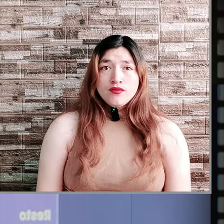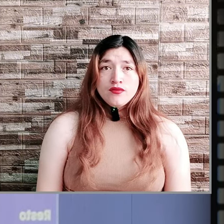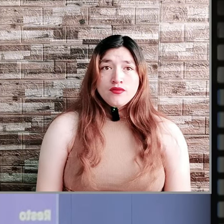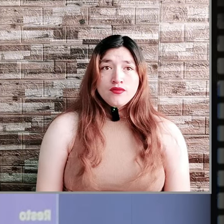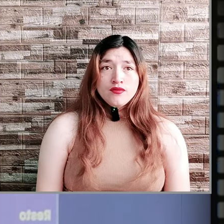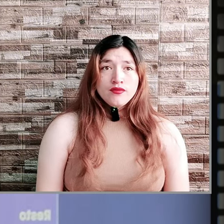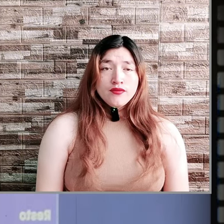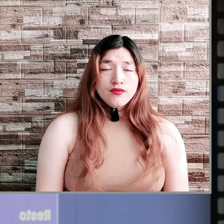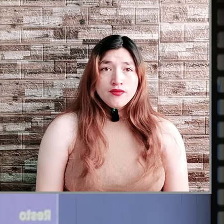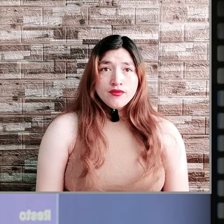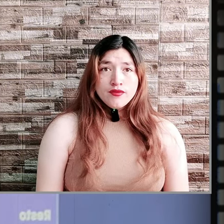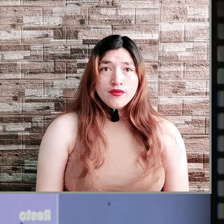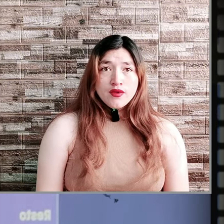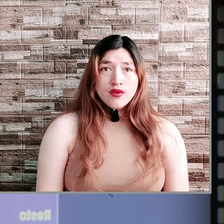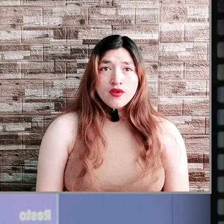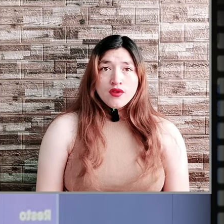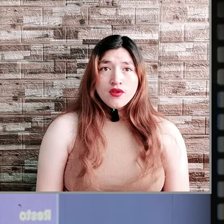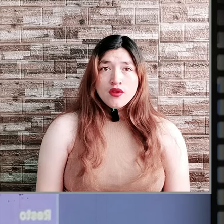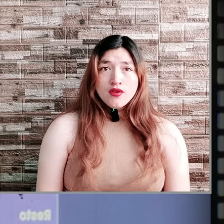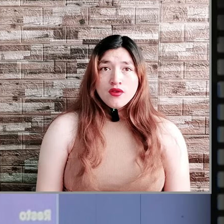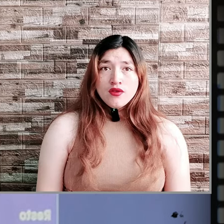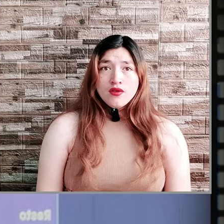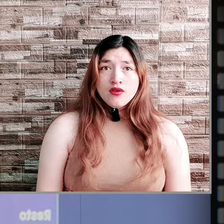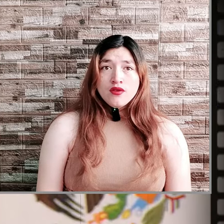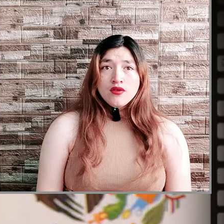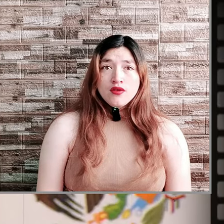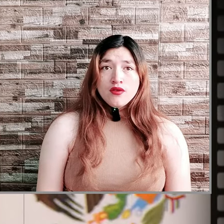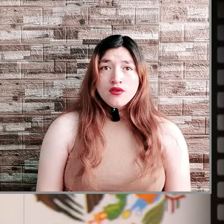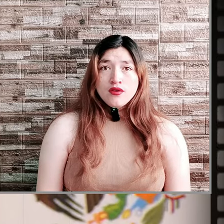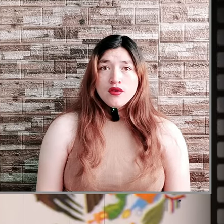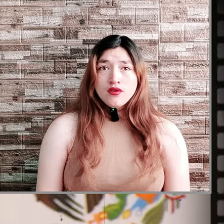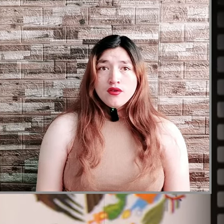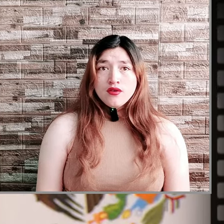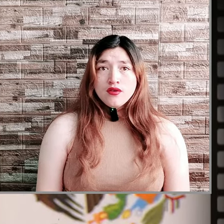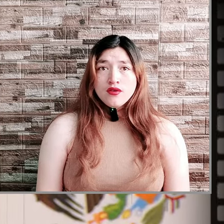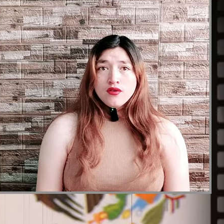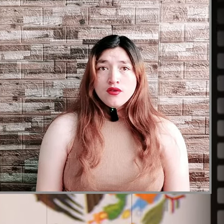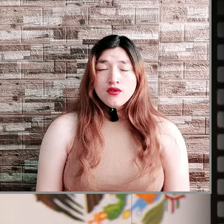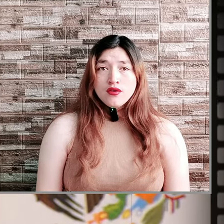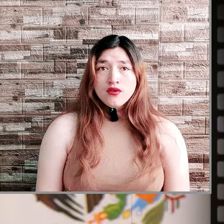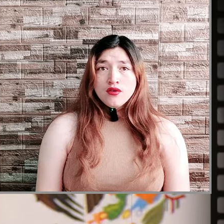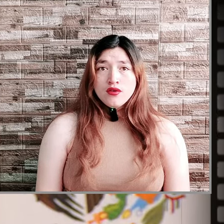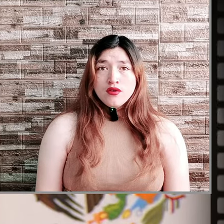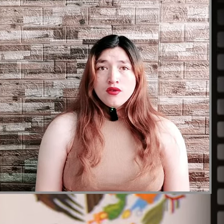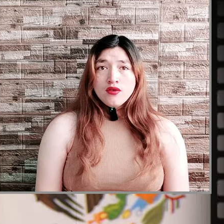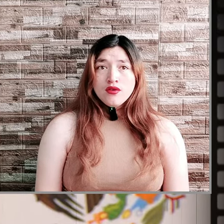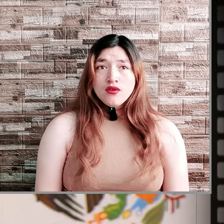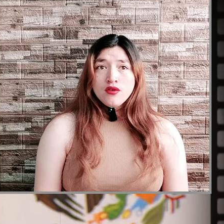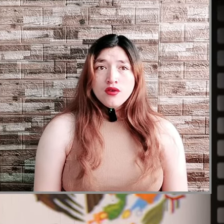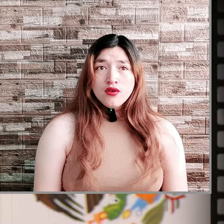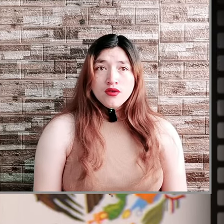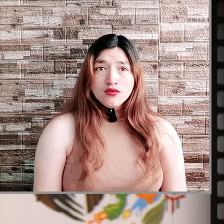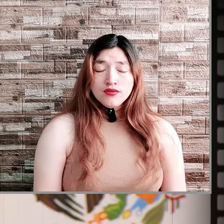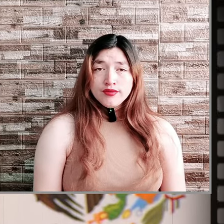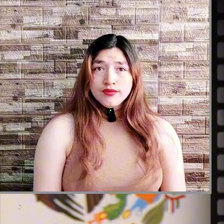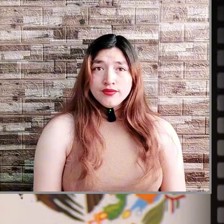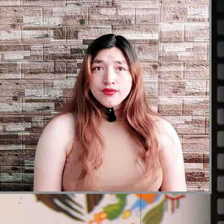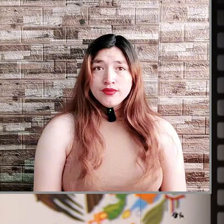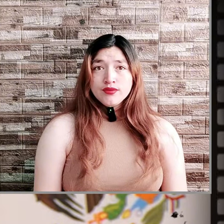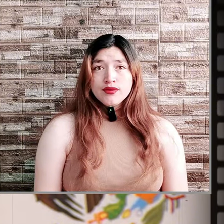plan, no es solamente a las estimaciones del mercado, sino que tenemos un plan